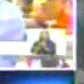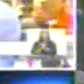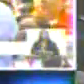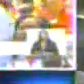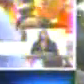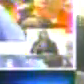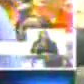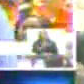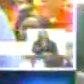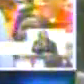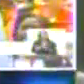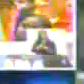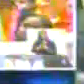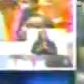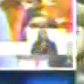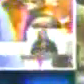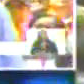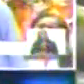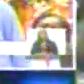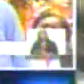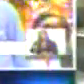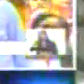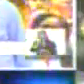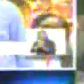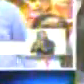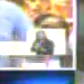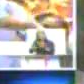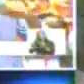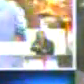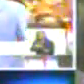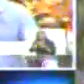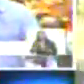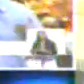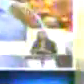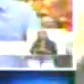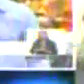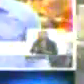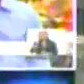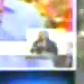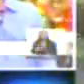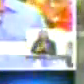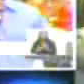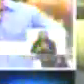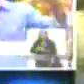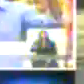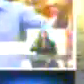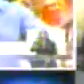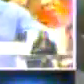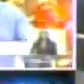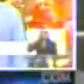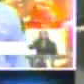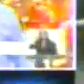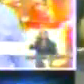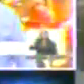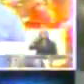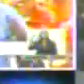$1,000,000 para Nacho solito. Porque el resto de los venezolanos comenzamos teniendo acceso a $10,000 anuales para viajar al exterior y